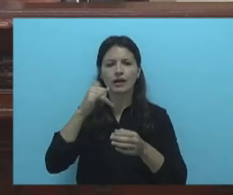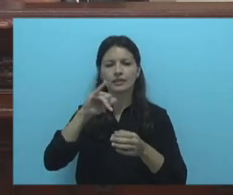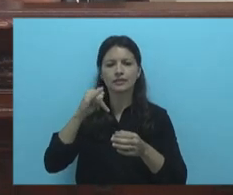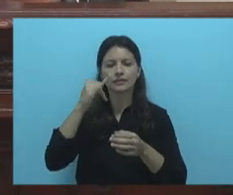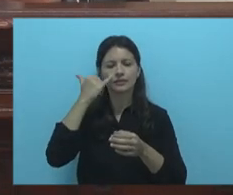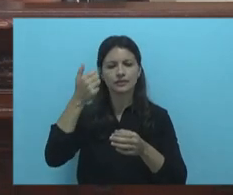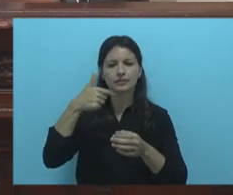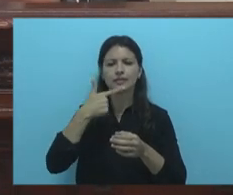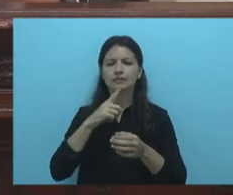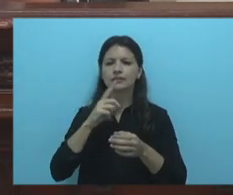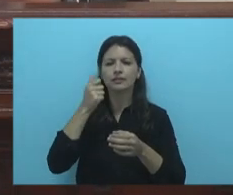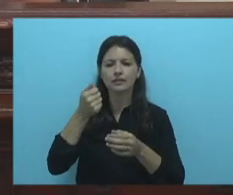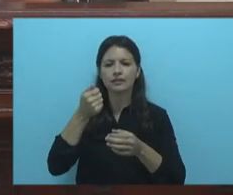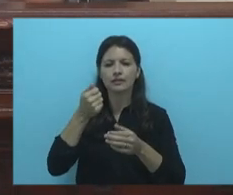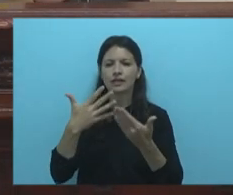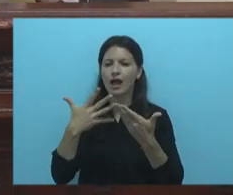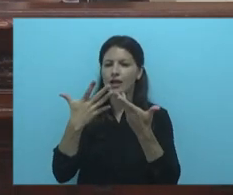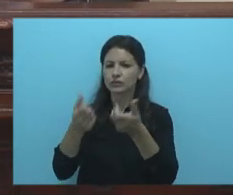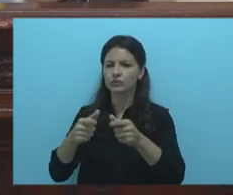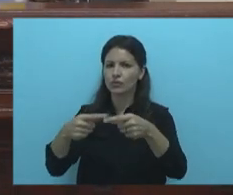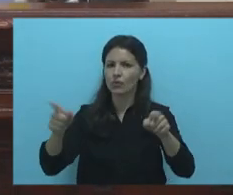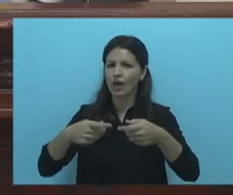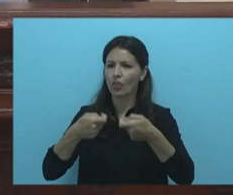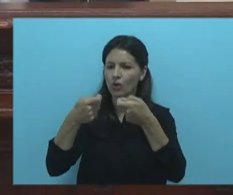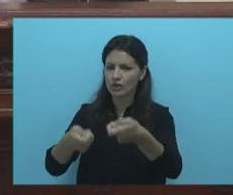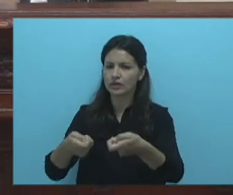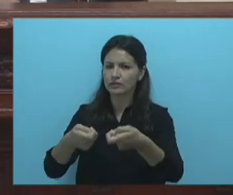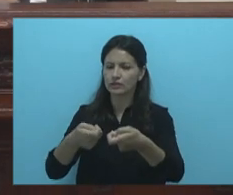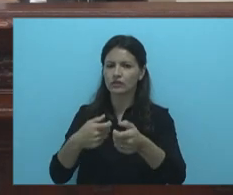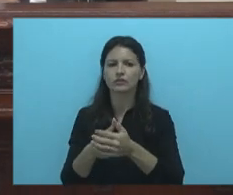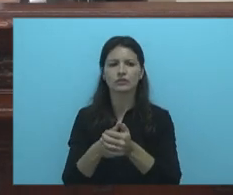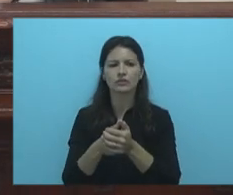Garay a favor de la Asociación de Bomberos Voluntarios de Callastá.